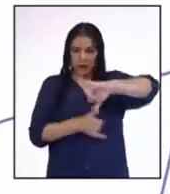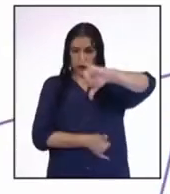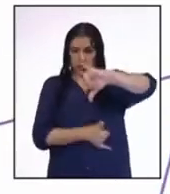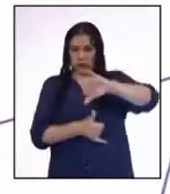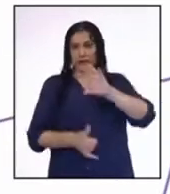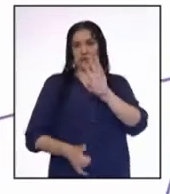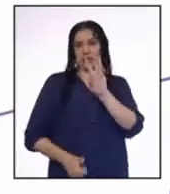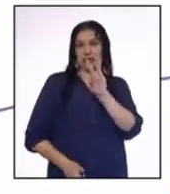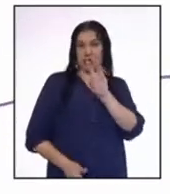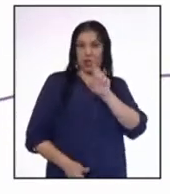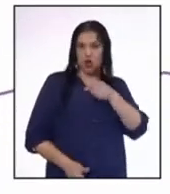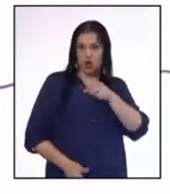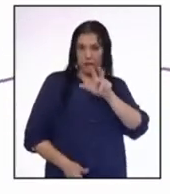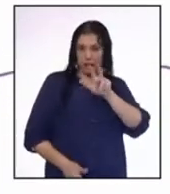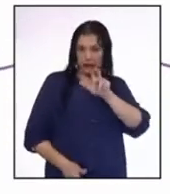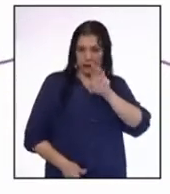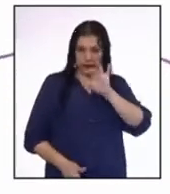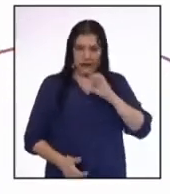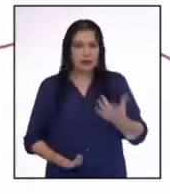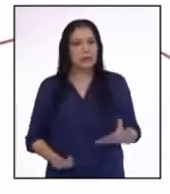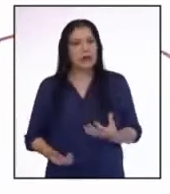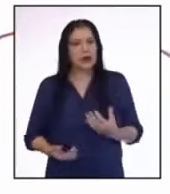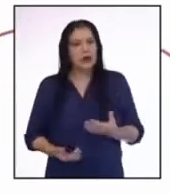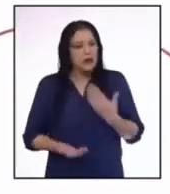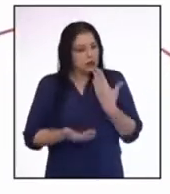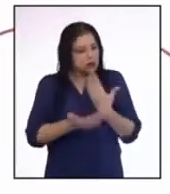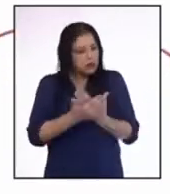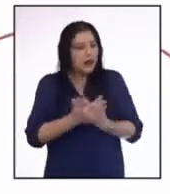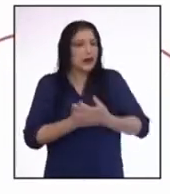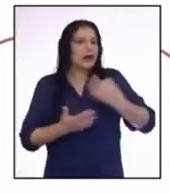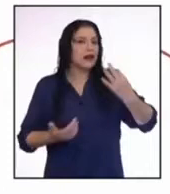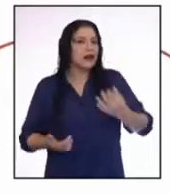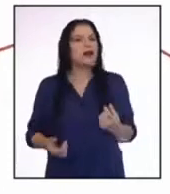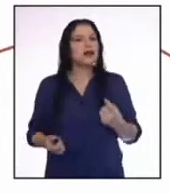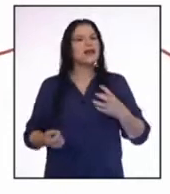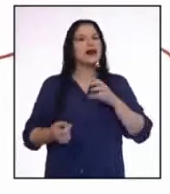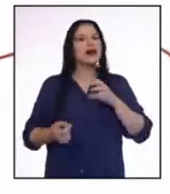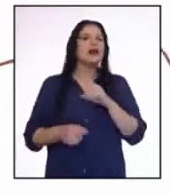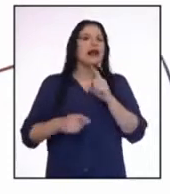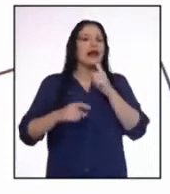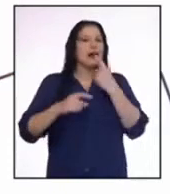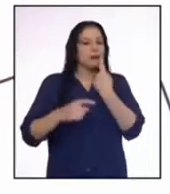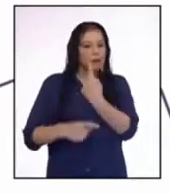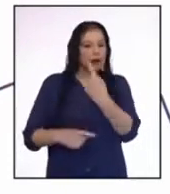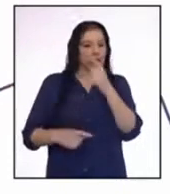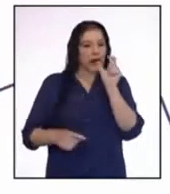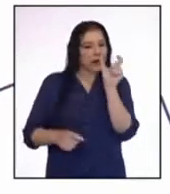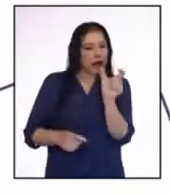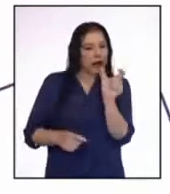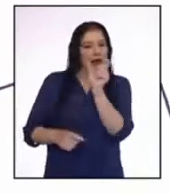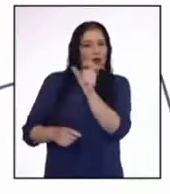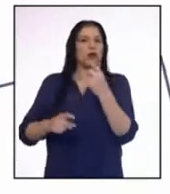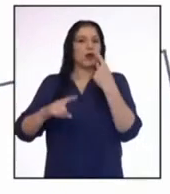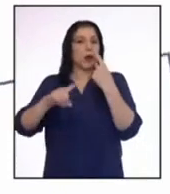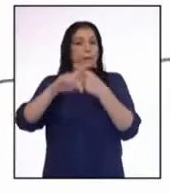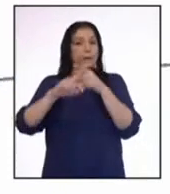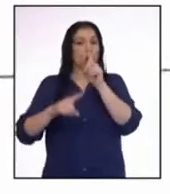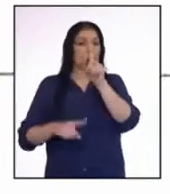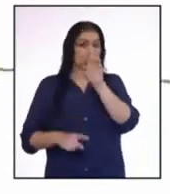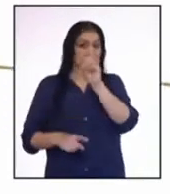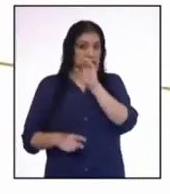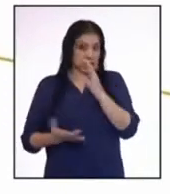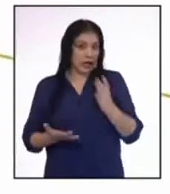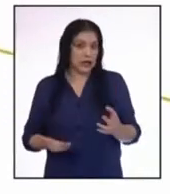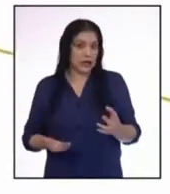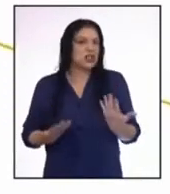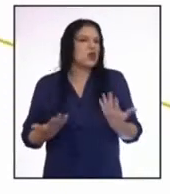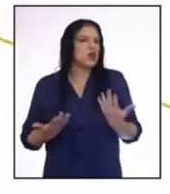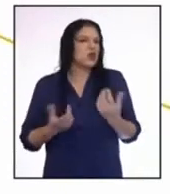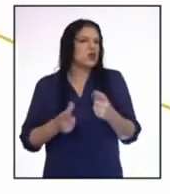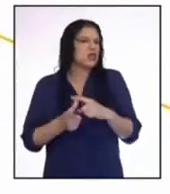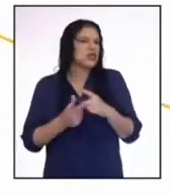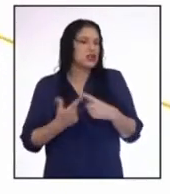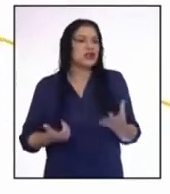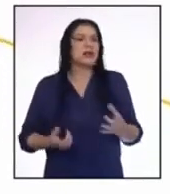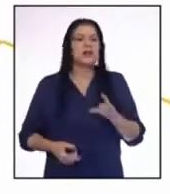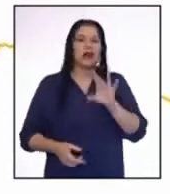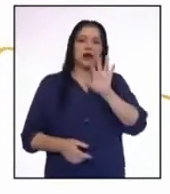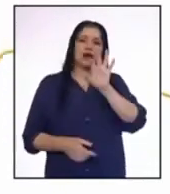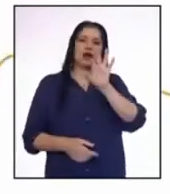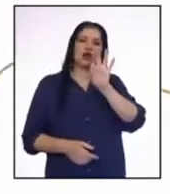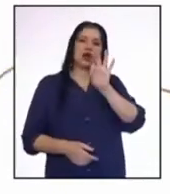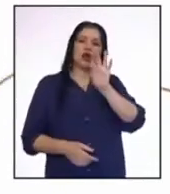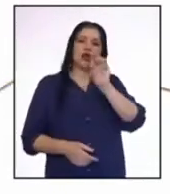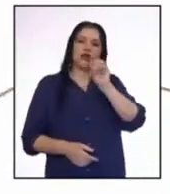de ancho. Llevados a la realidad, multiplico por 100 cada valor obtenido. Así tendría